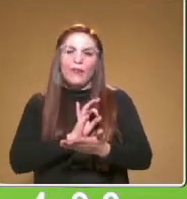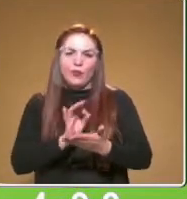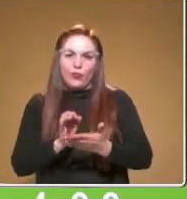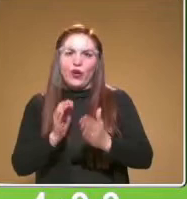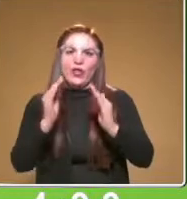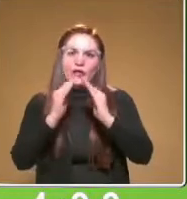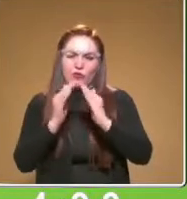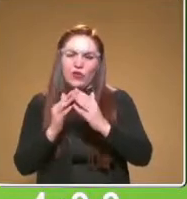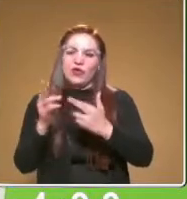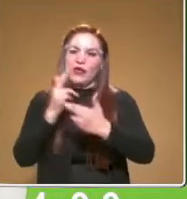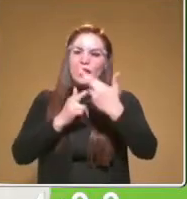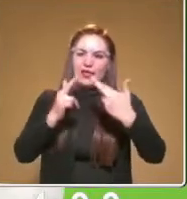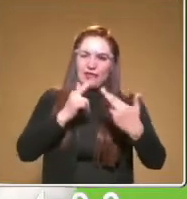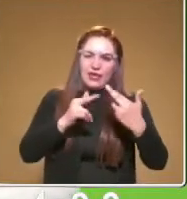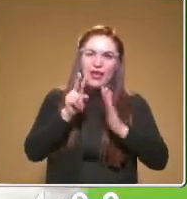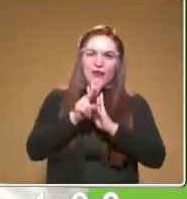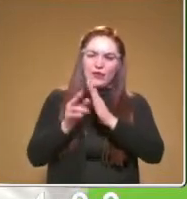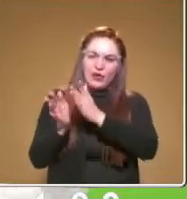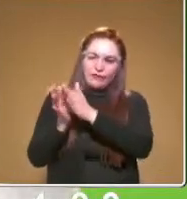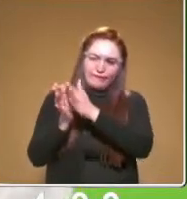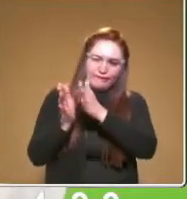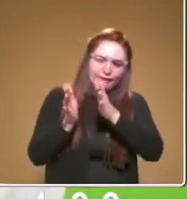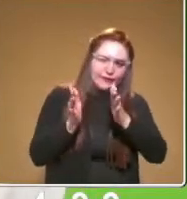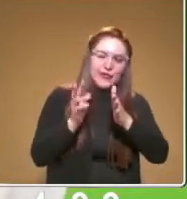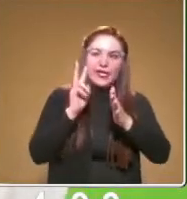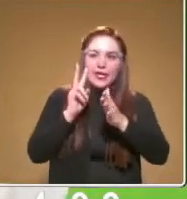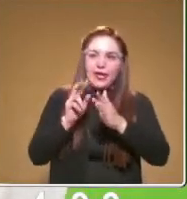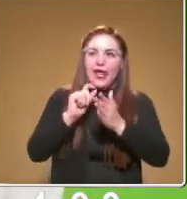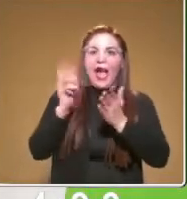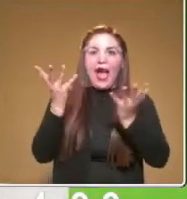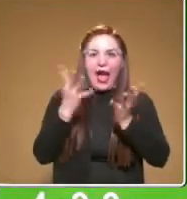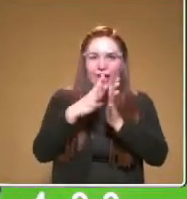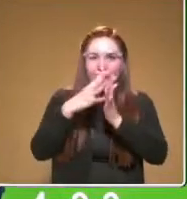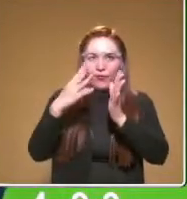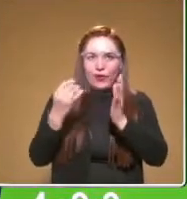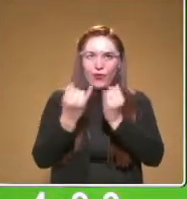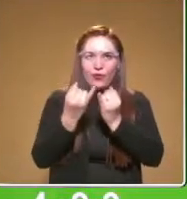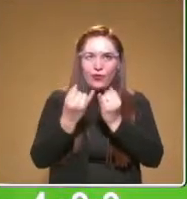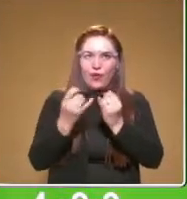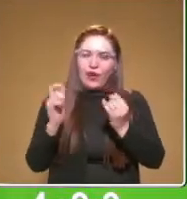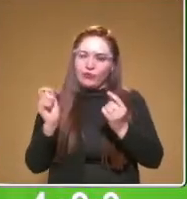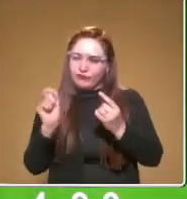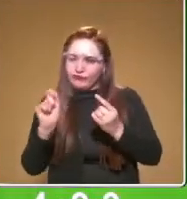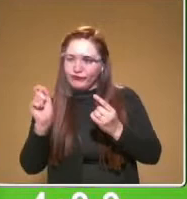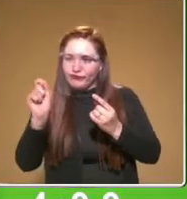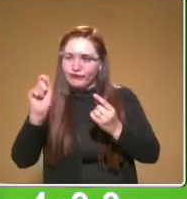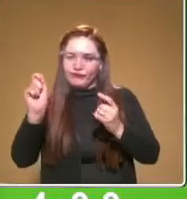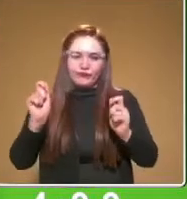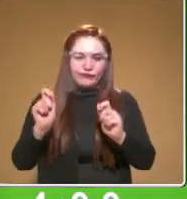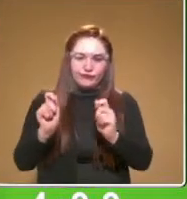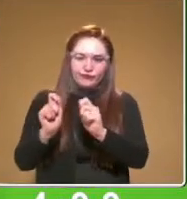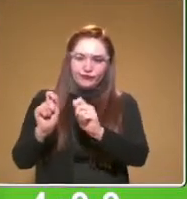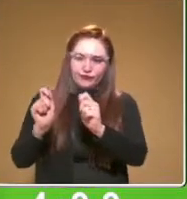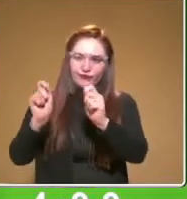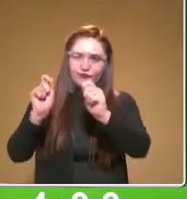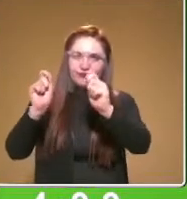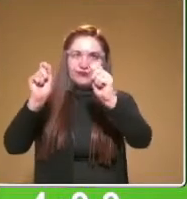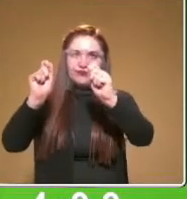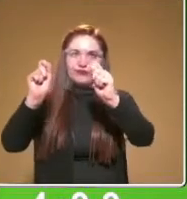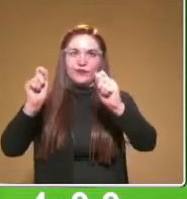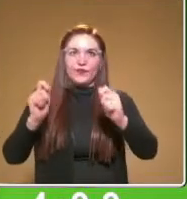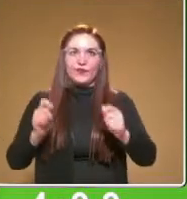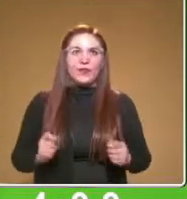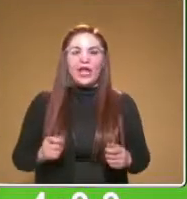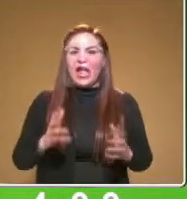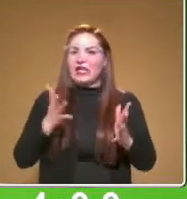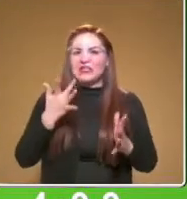lo van a poder reproducir. Entonces, ahí más o menos la llevo, maestra. Sí, porque aquí el tiempo apremia. Exactamente, y tú vas a decir, así